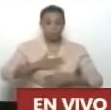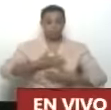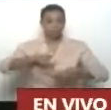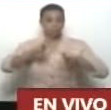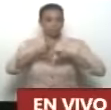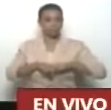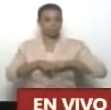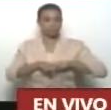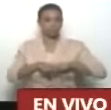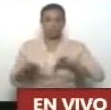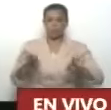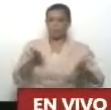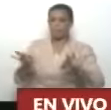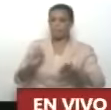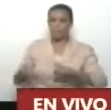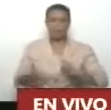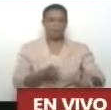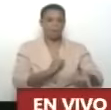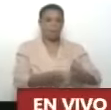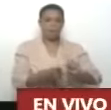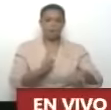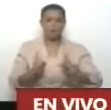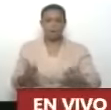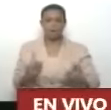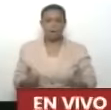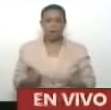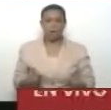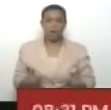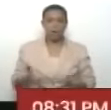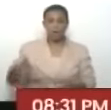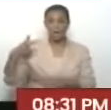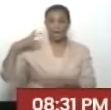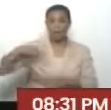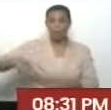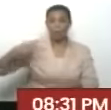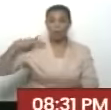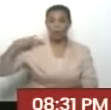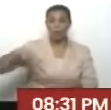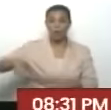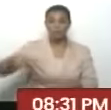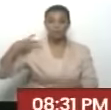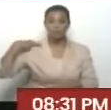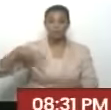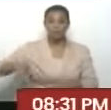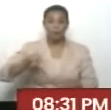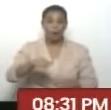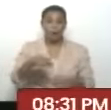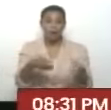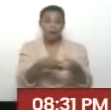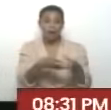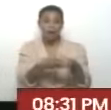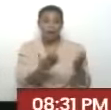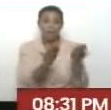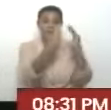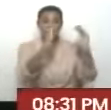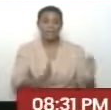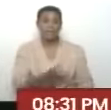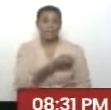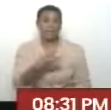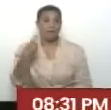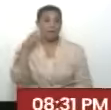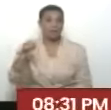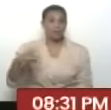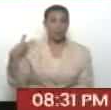oficina de redes, medios, calles y paredes, en la Casa Blanca, la oficina de Juan González. Ese sí tiene una oficina